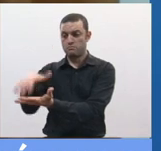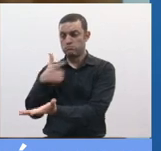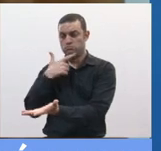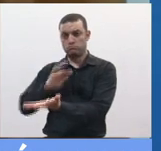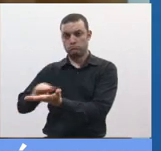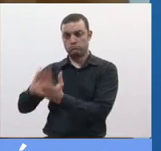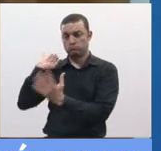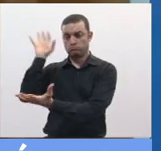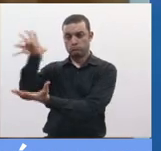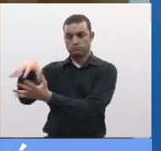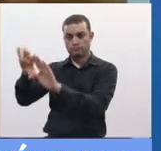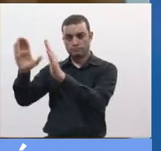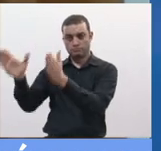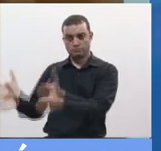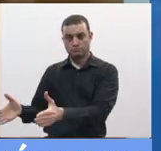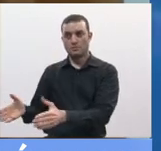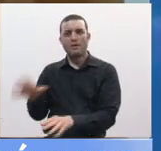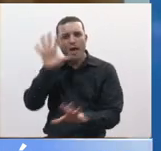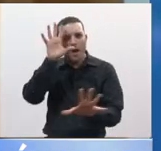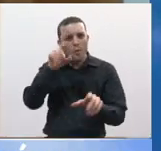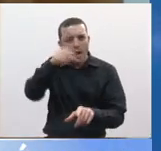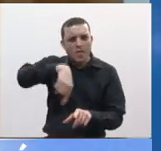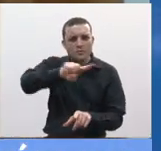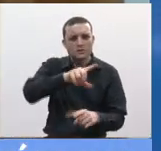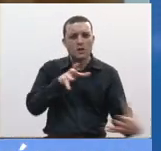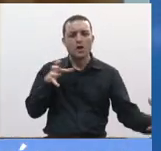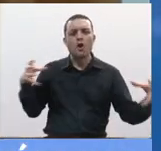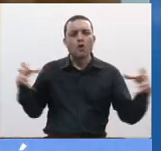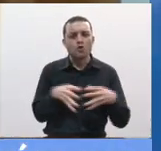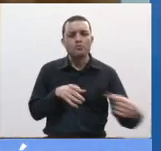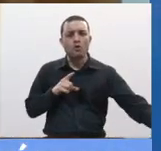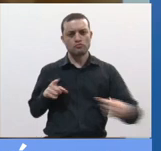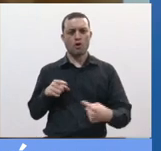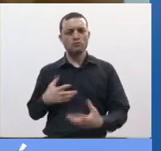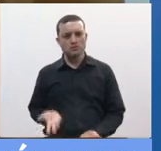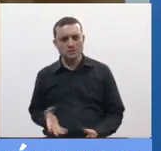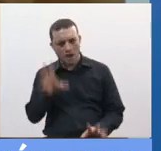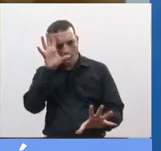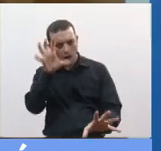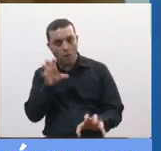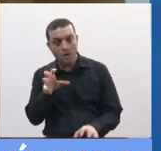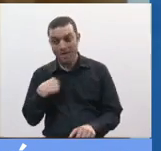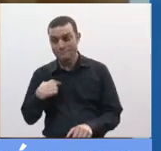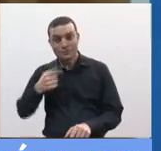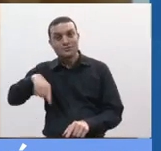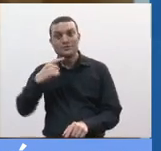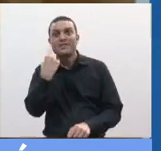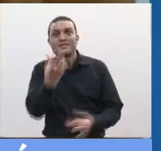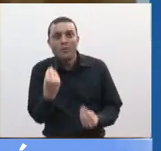tratamiento de que nosotros decíamos que estos pibes deberían tratarse por el Senado? Porque así corresponde, esa